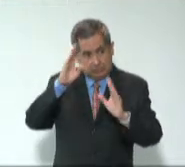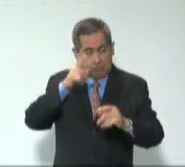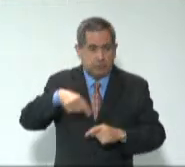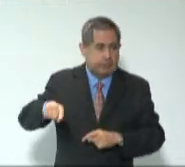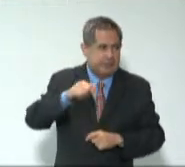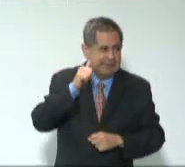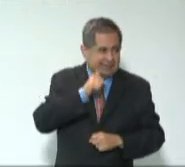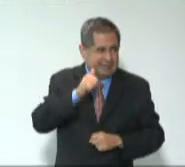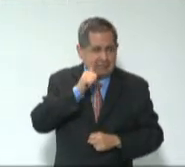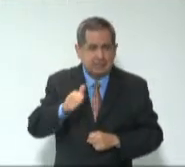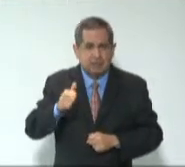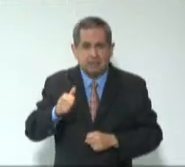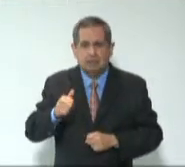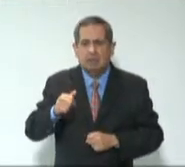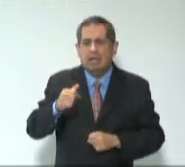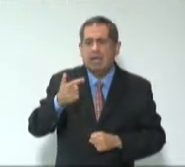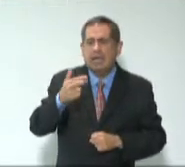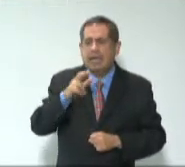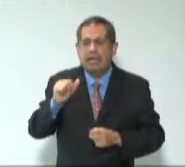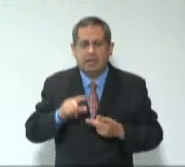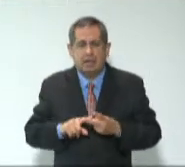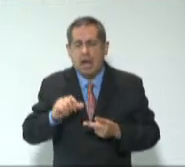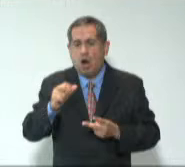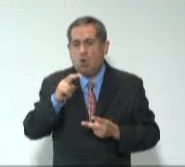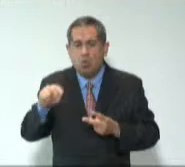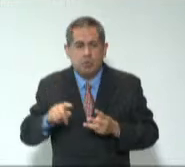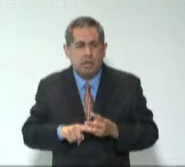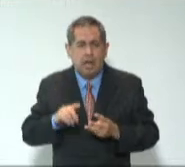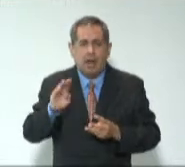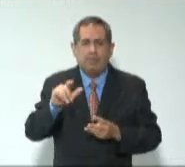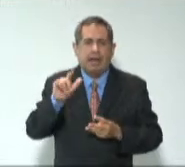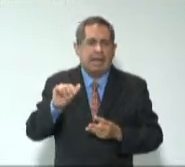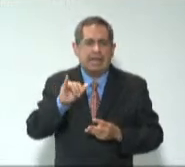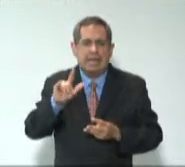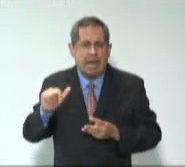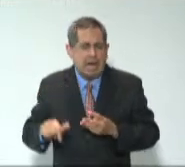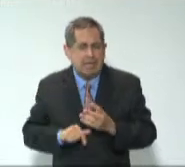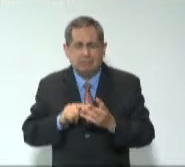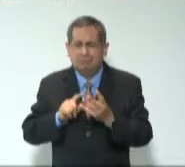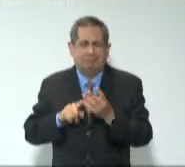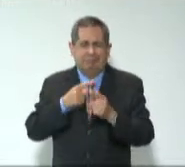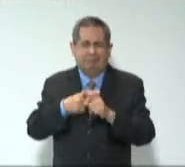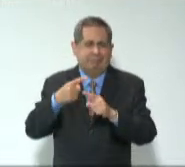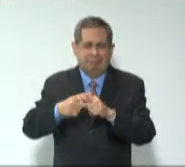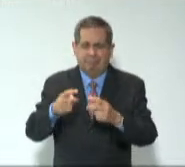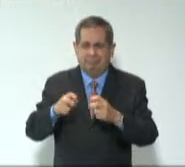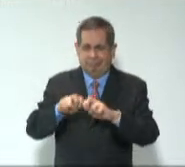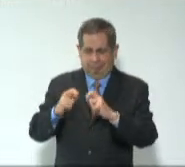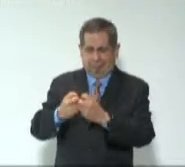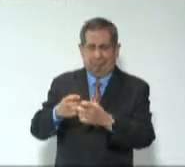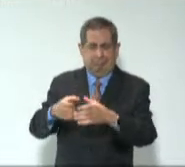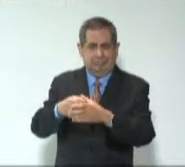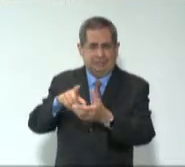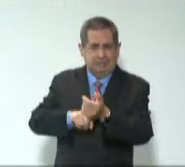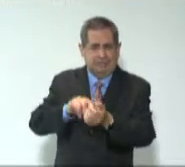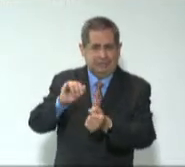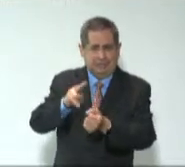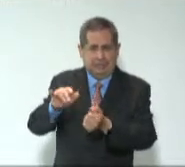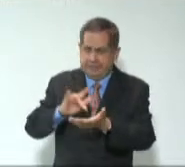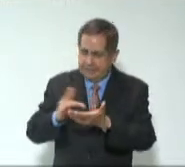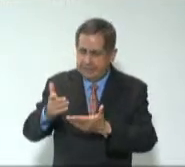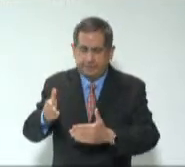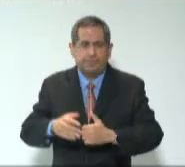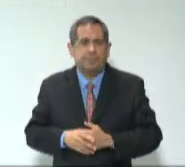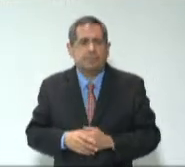a Óscar guerra a Francisco Acuña a Blanca Lilia Ibarra y a todos quienes hacen posible este este encuentro